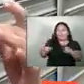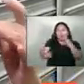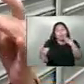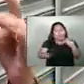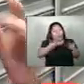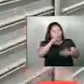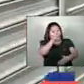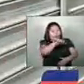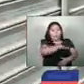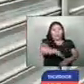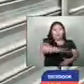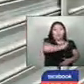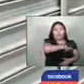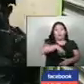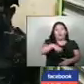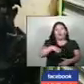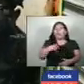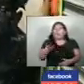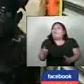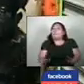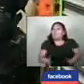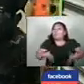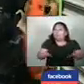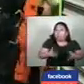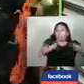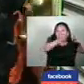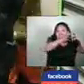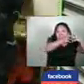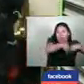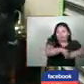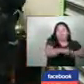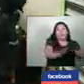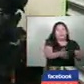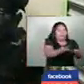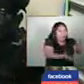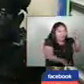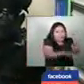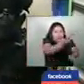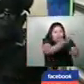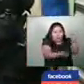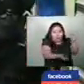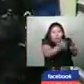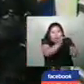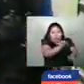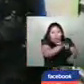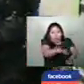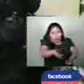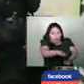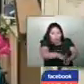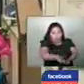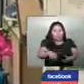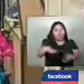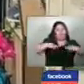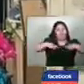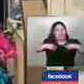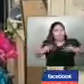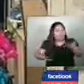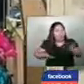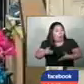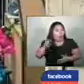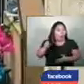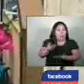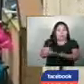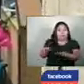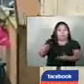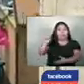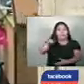propietaria de un local, las pérdidas de su negocio que fue consumido por las llamas en el sector de bazares y artículos del mercado Sagrado